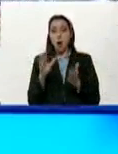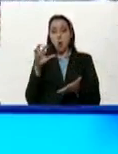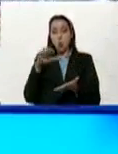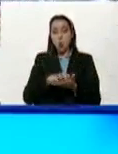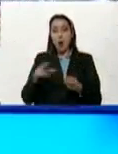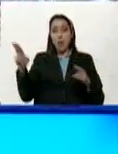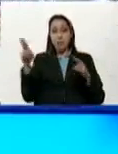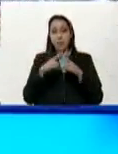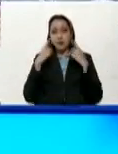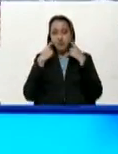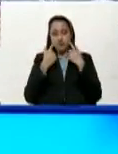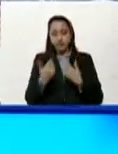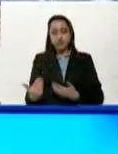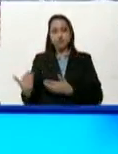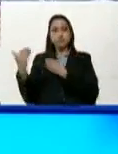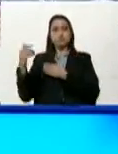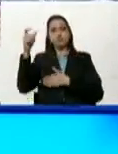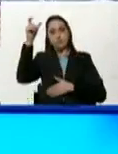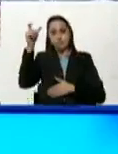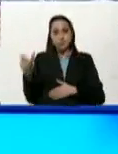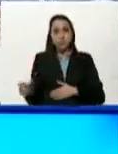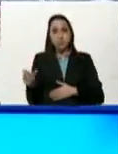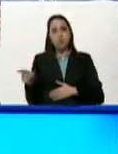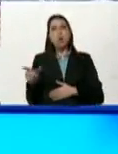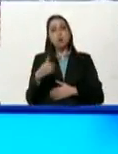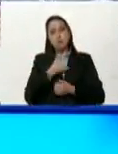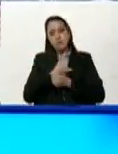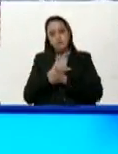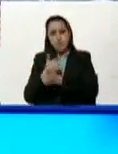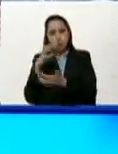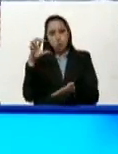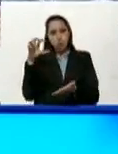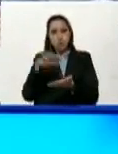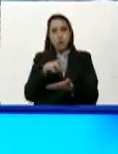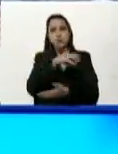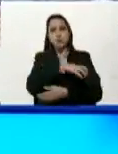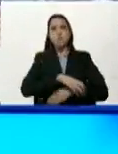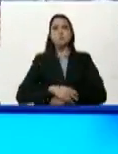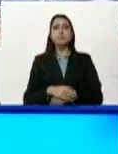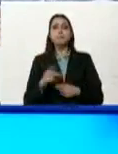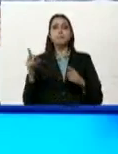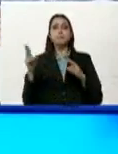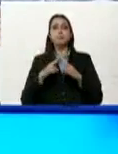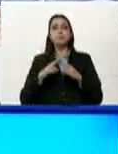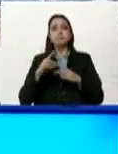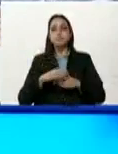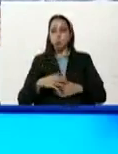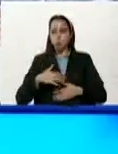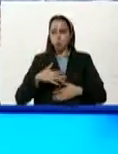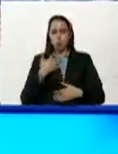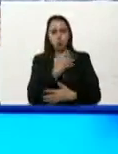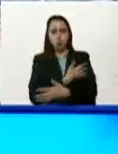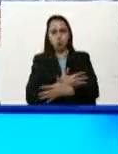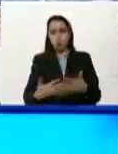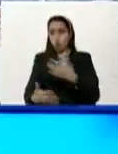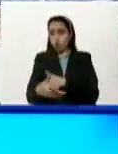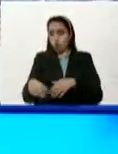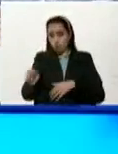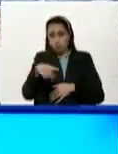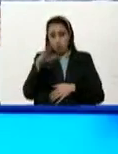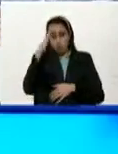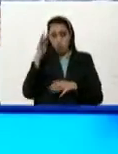táchira mi amado estado táchira tengo sangre tachirense lo saben los